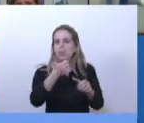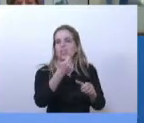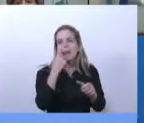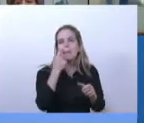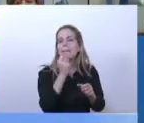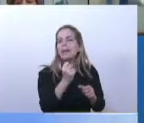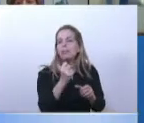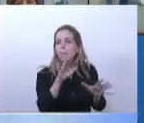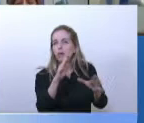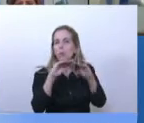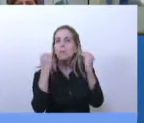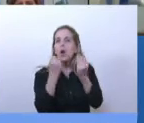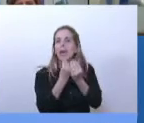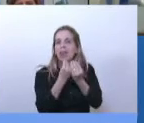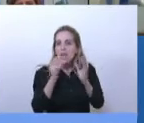promedio